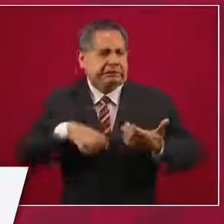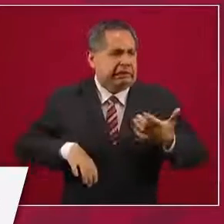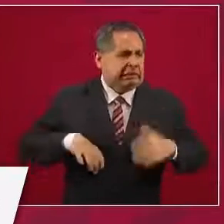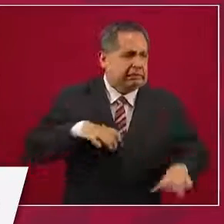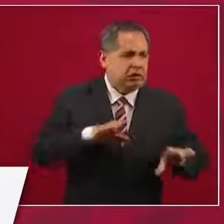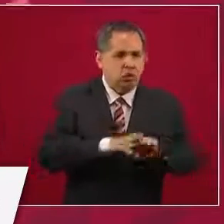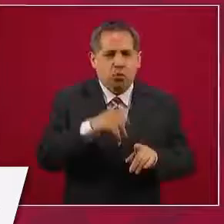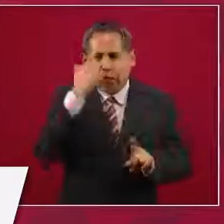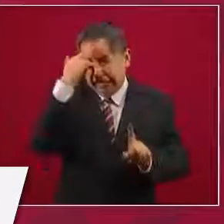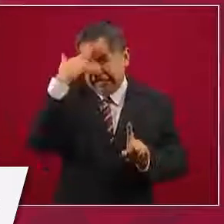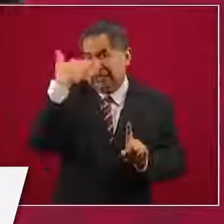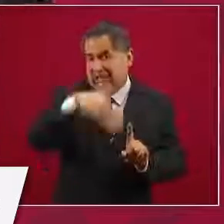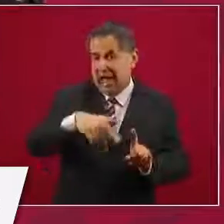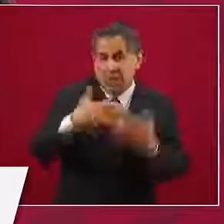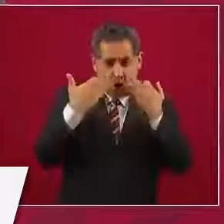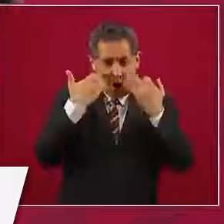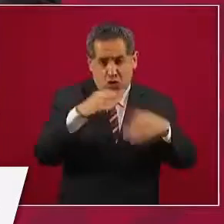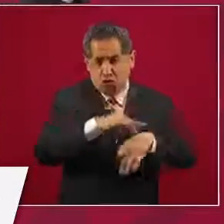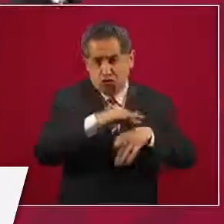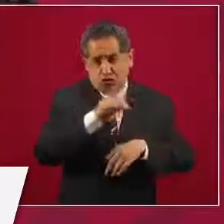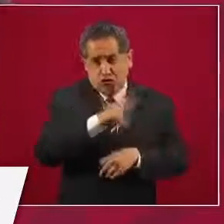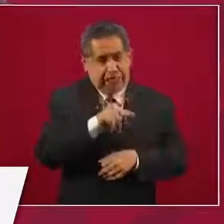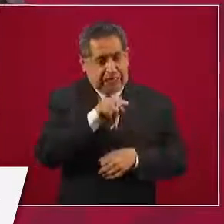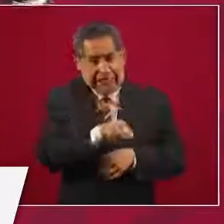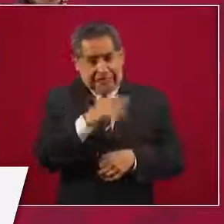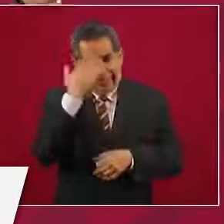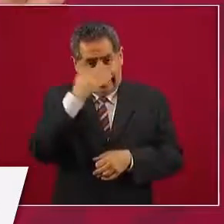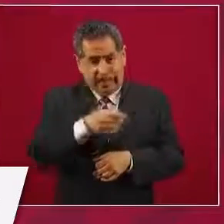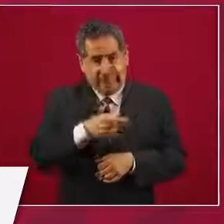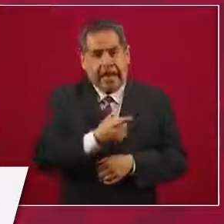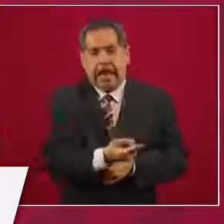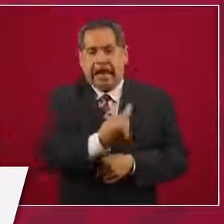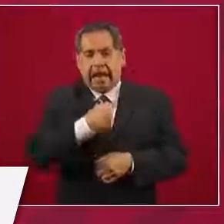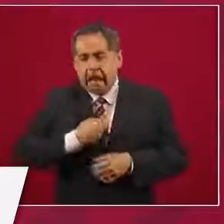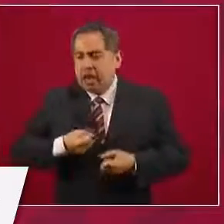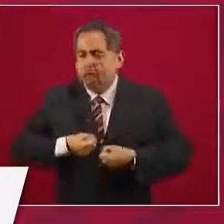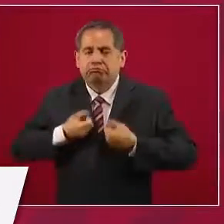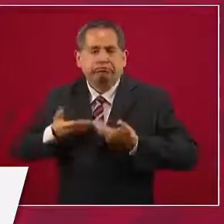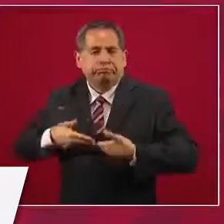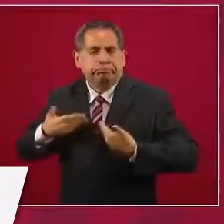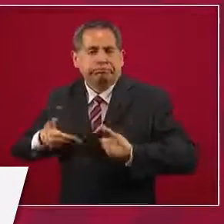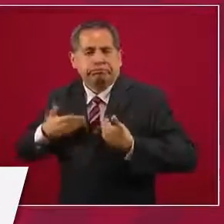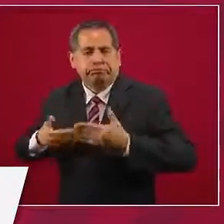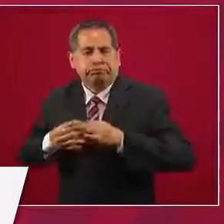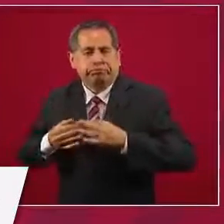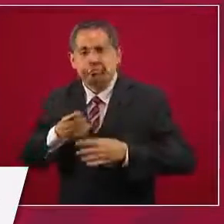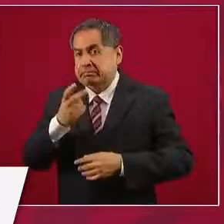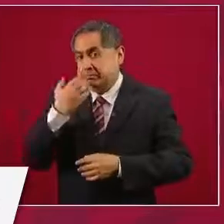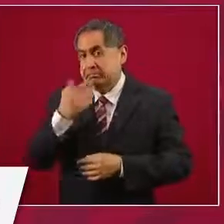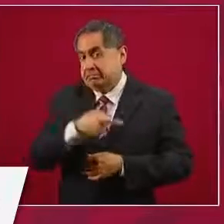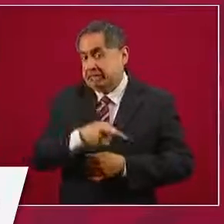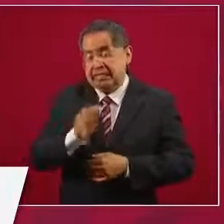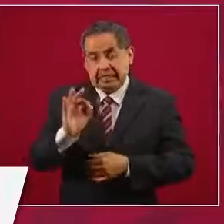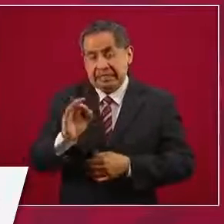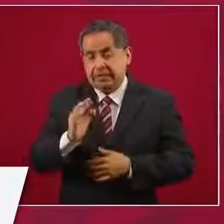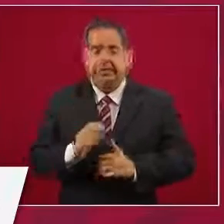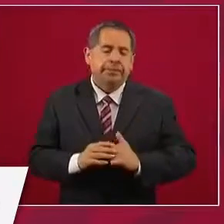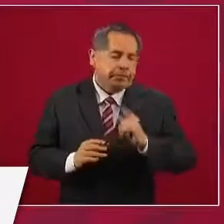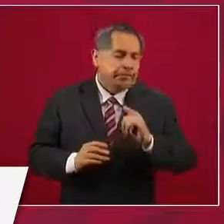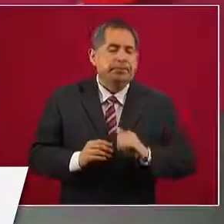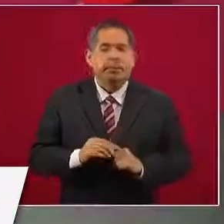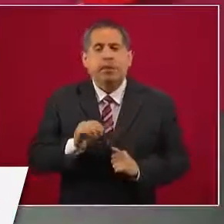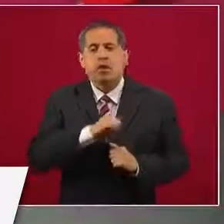O sea, ¿quiénes participaron? Eso tiene que conocerse a fondo. Y el otro